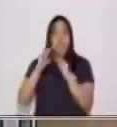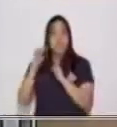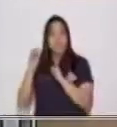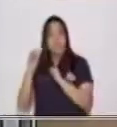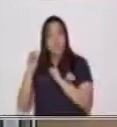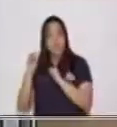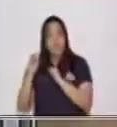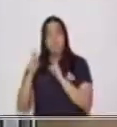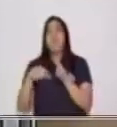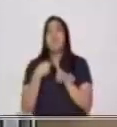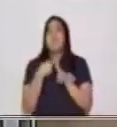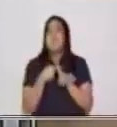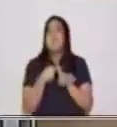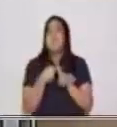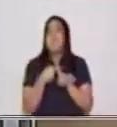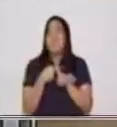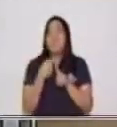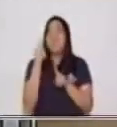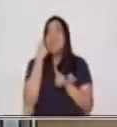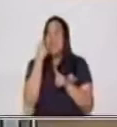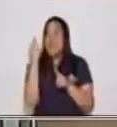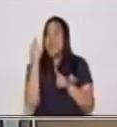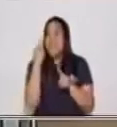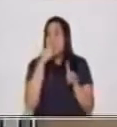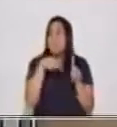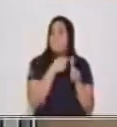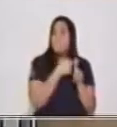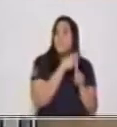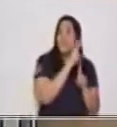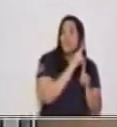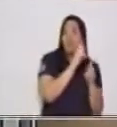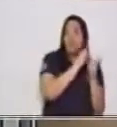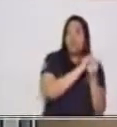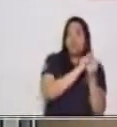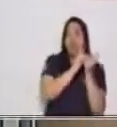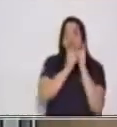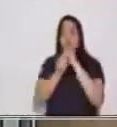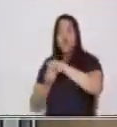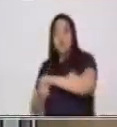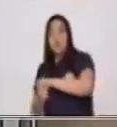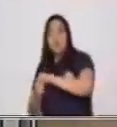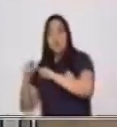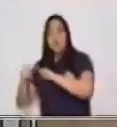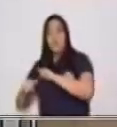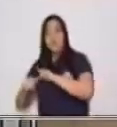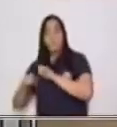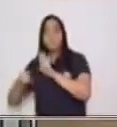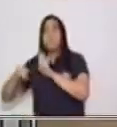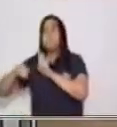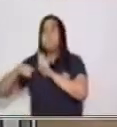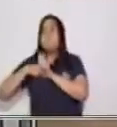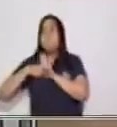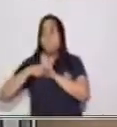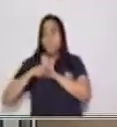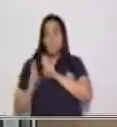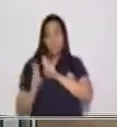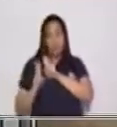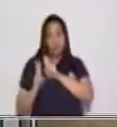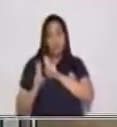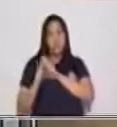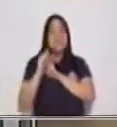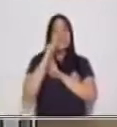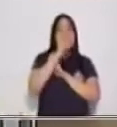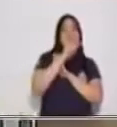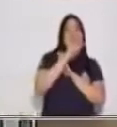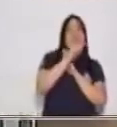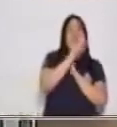160, este más 2 va a pasar al otro lado de la ecuación restando. Y este